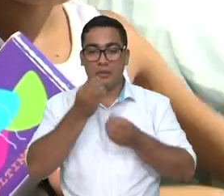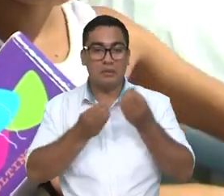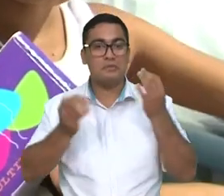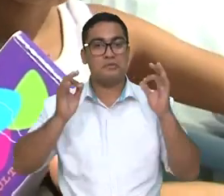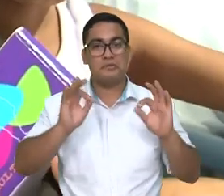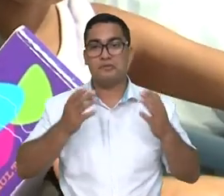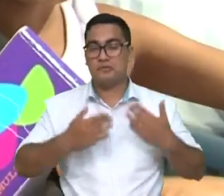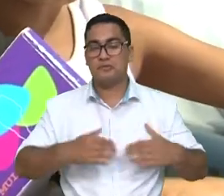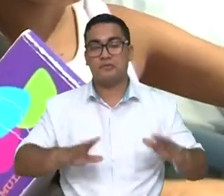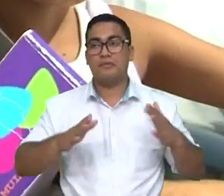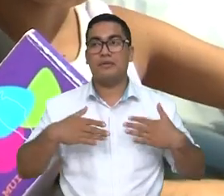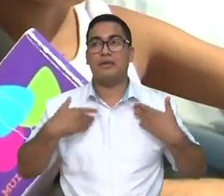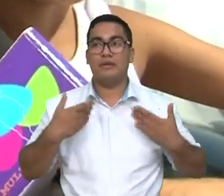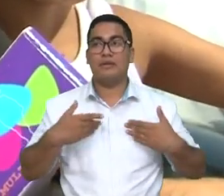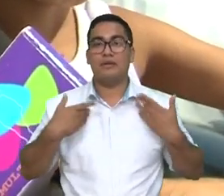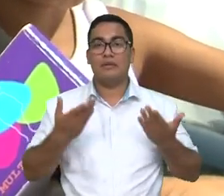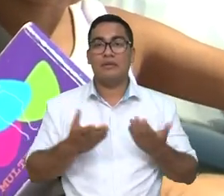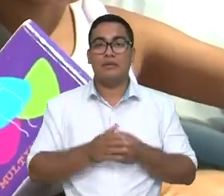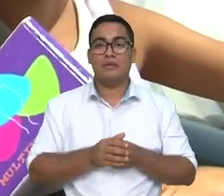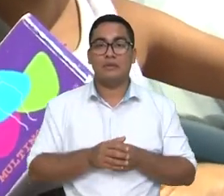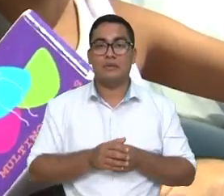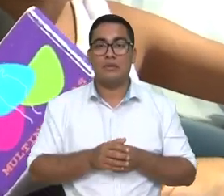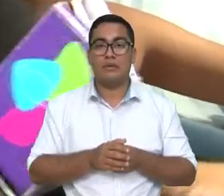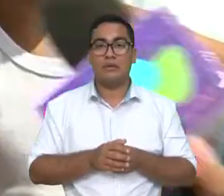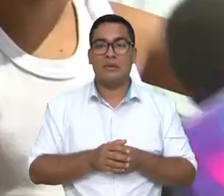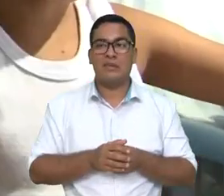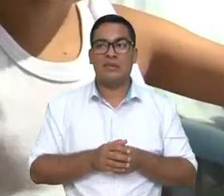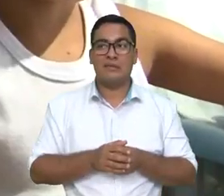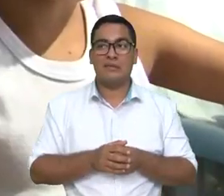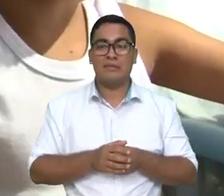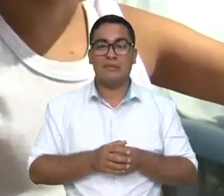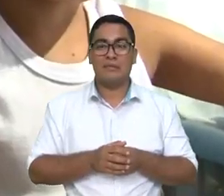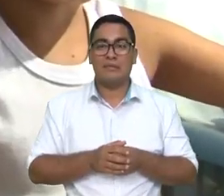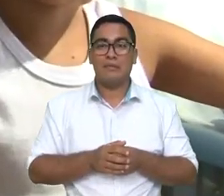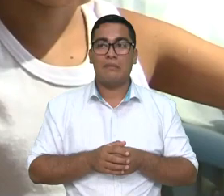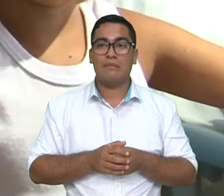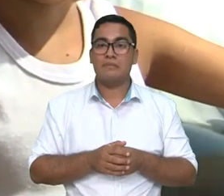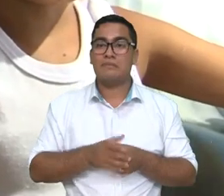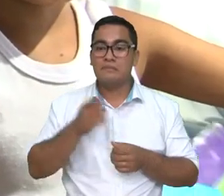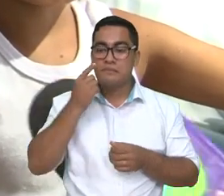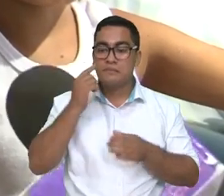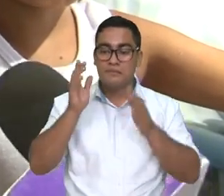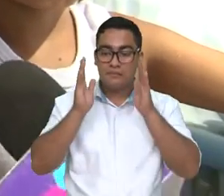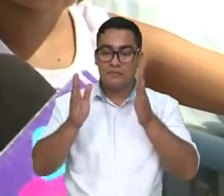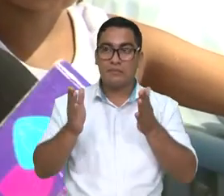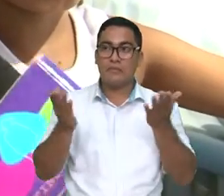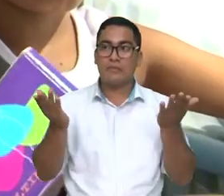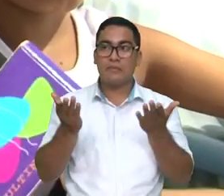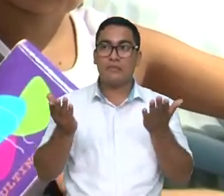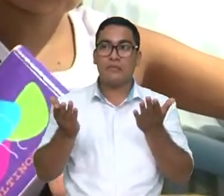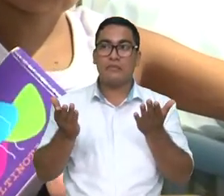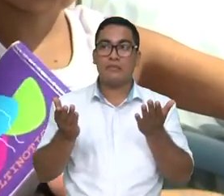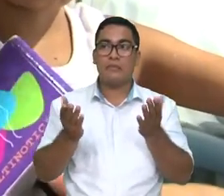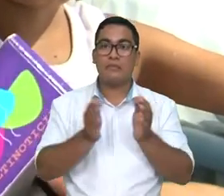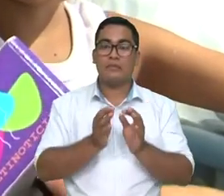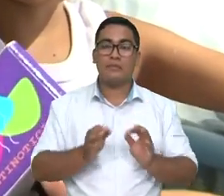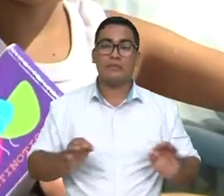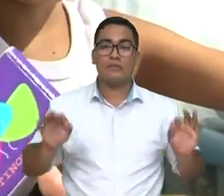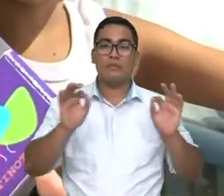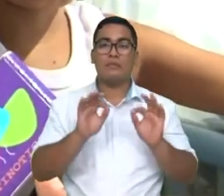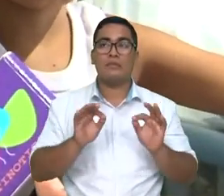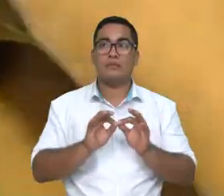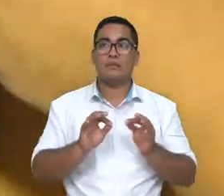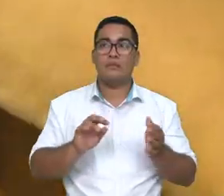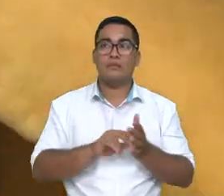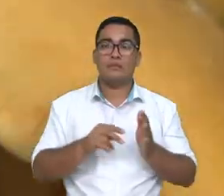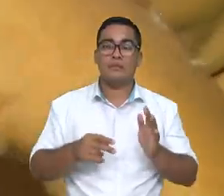como mamá? Claro, contenta. ¿Qué me le ha parecido la atención que me le han brindado aquí en el hospital? Pues muy